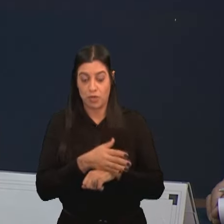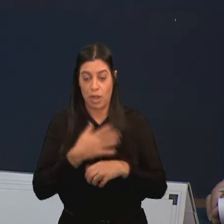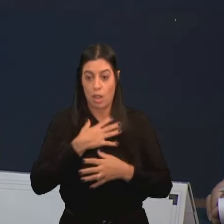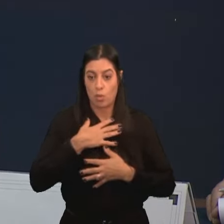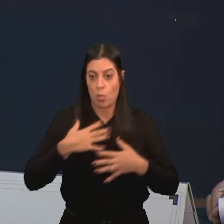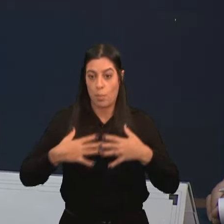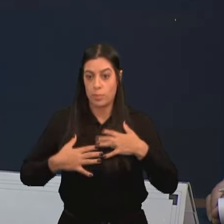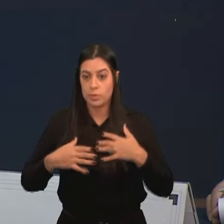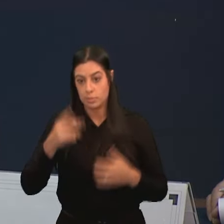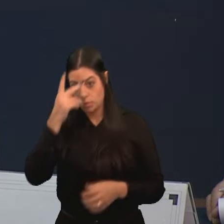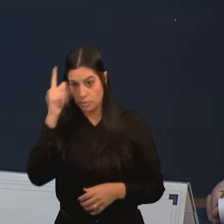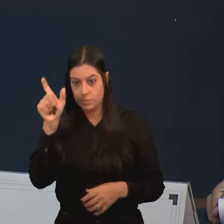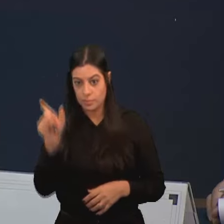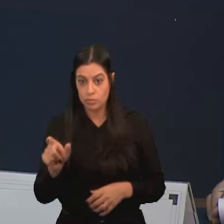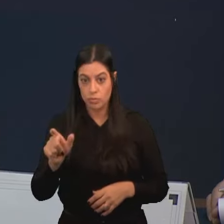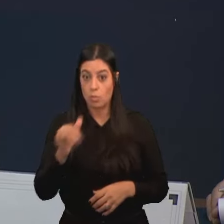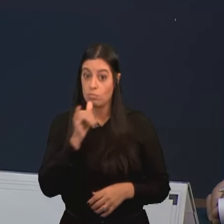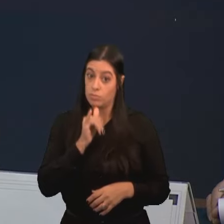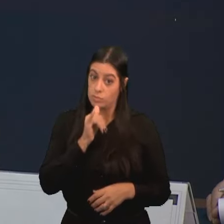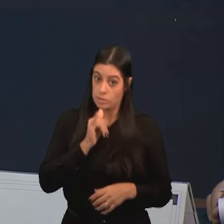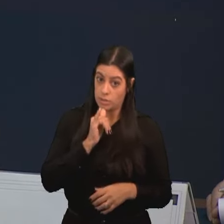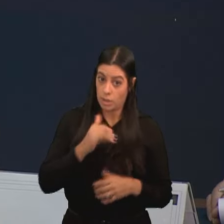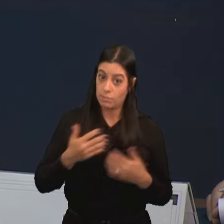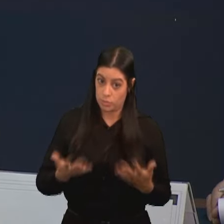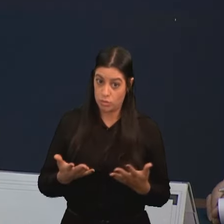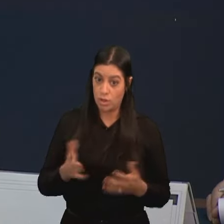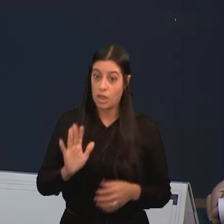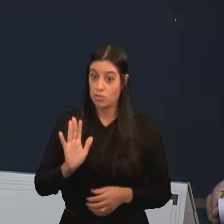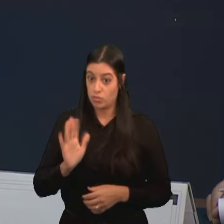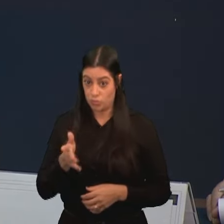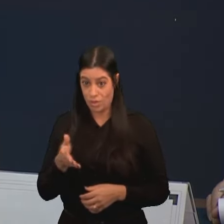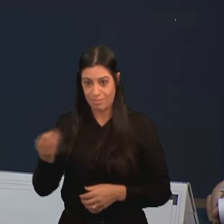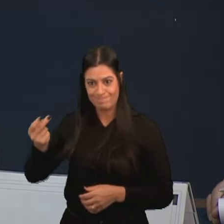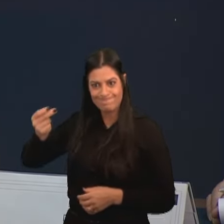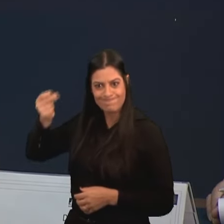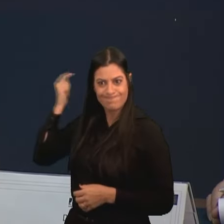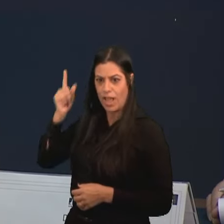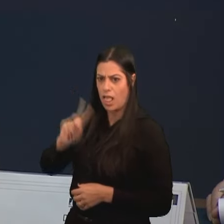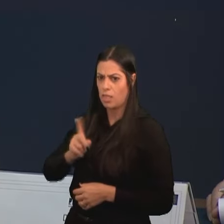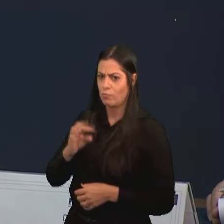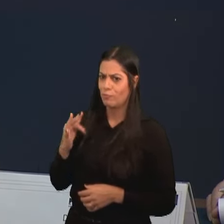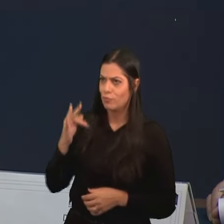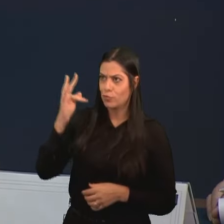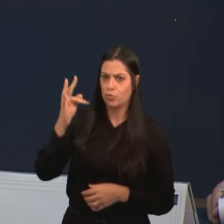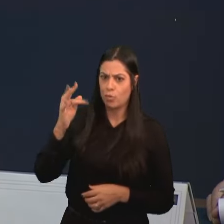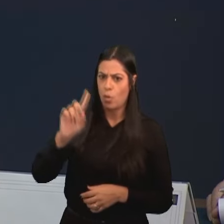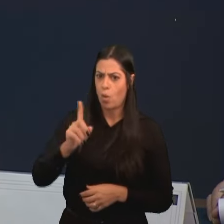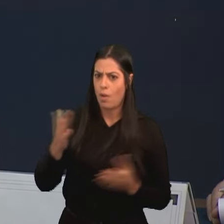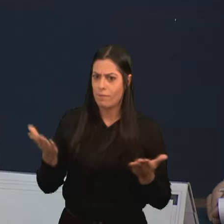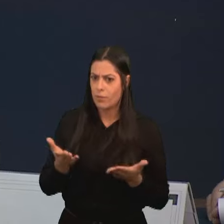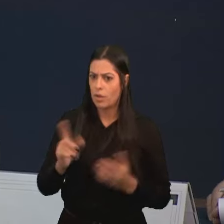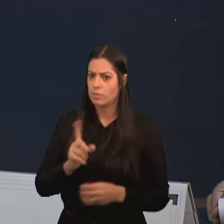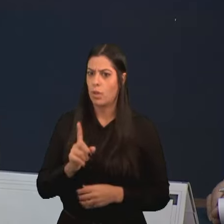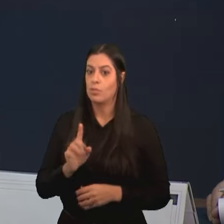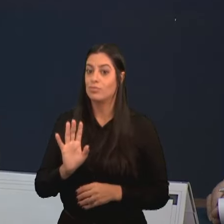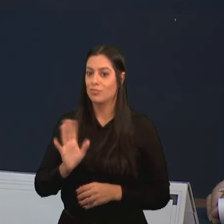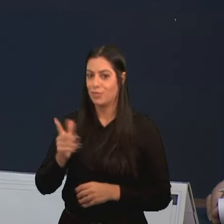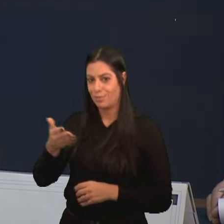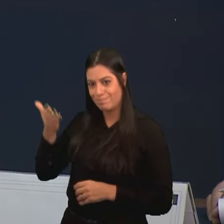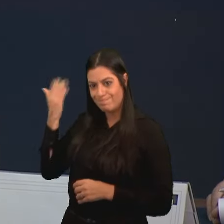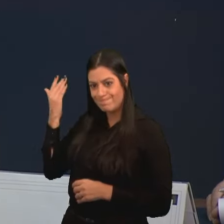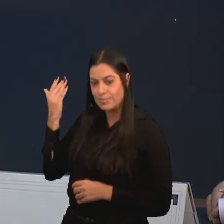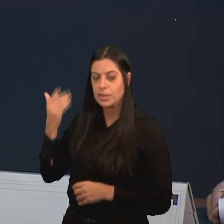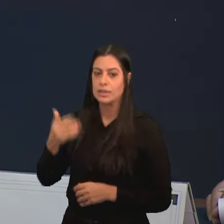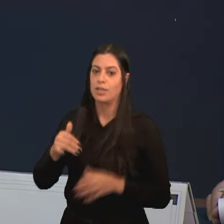la interferencia sobre el comportamiento humano. Y un ejemplo de esto, y vamos a demostrar que no es pasado ni futuro es pasado, es el